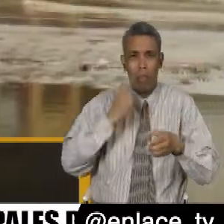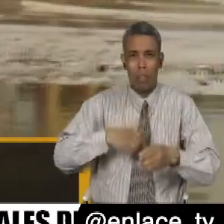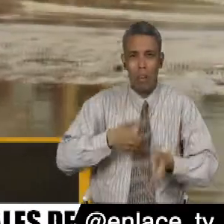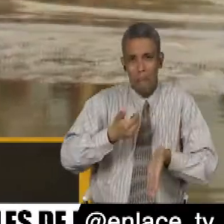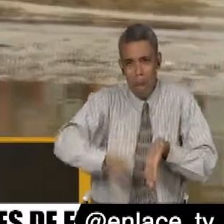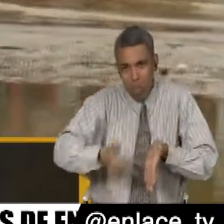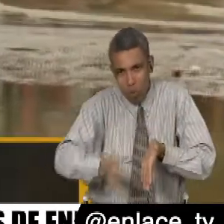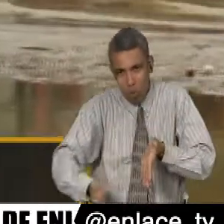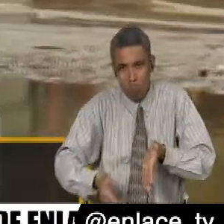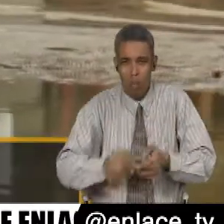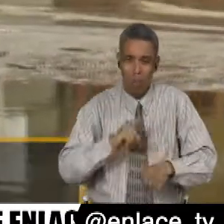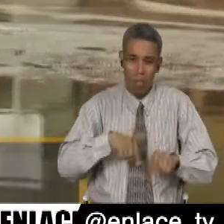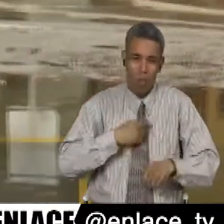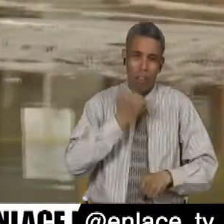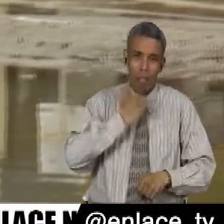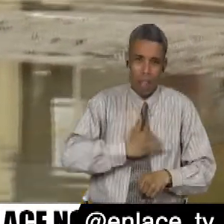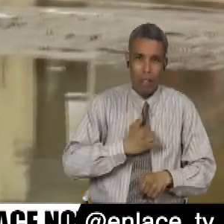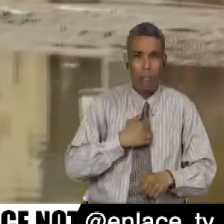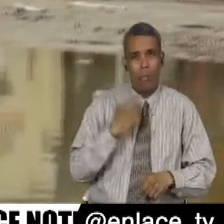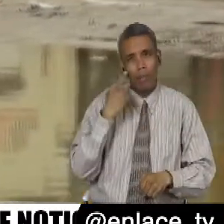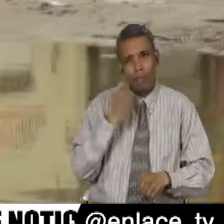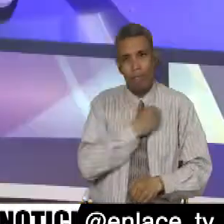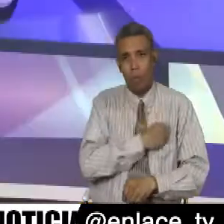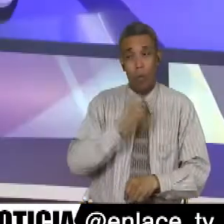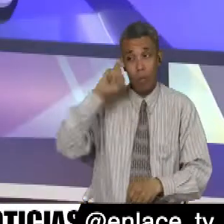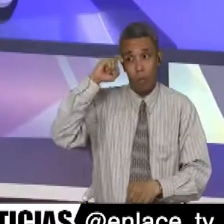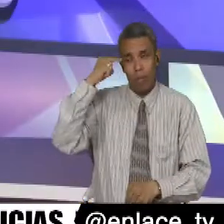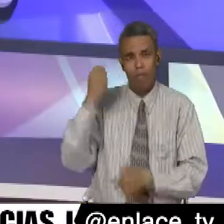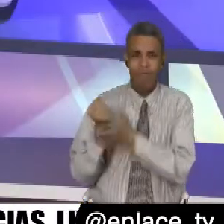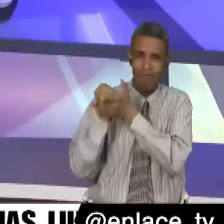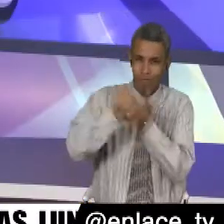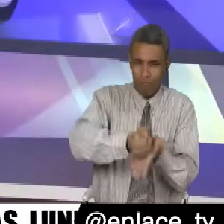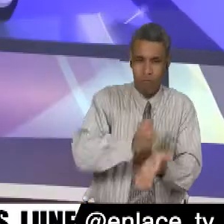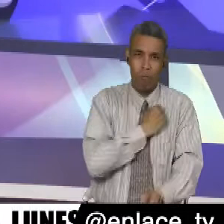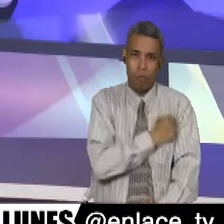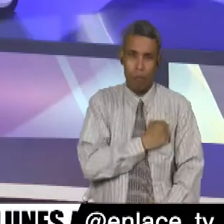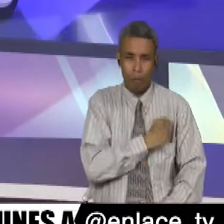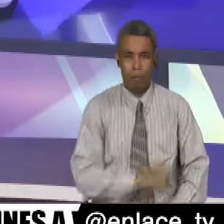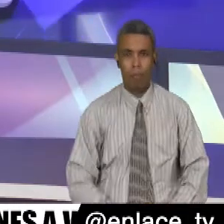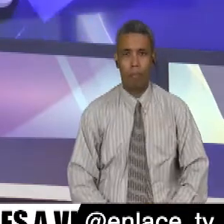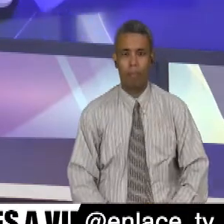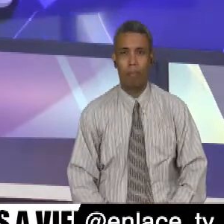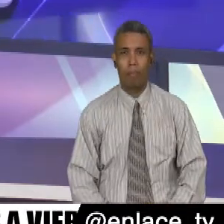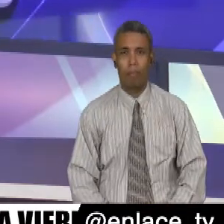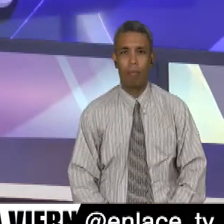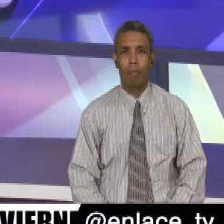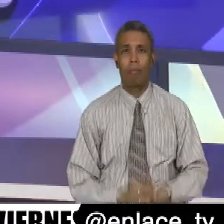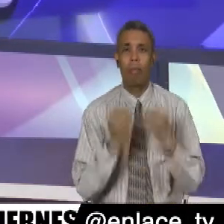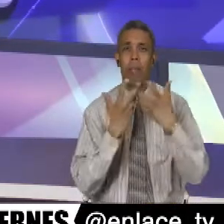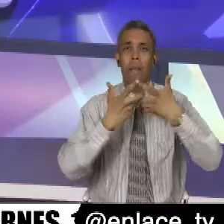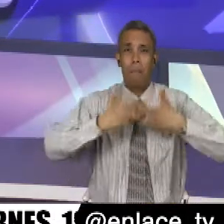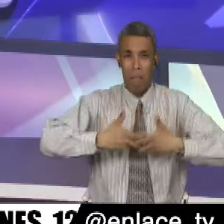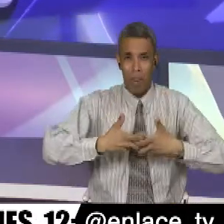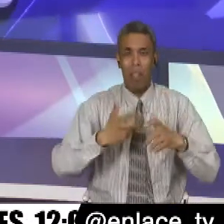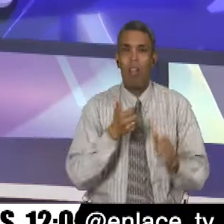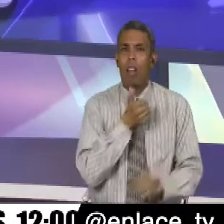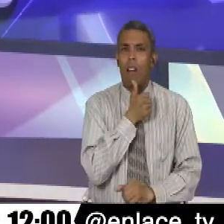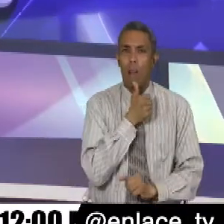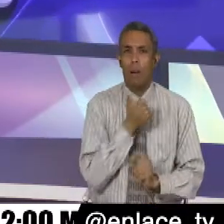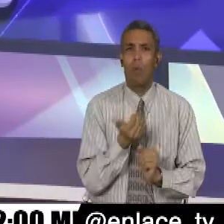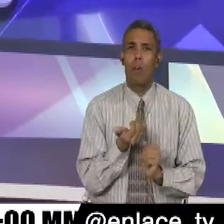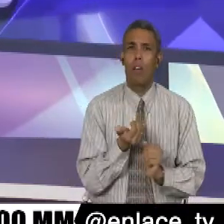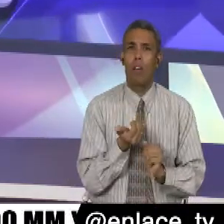antes la intervención de las entidades correspondientes la empresa aguas de barrancabermeja y secretaria de medio ambiente